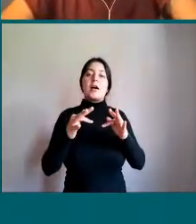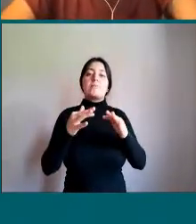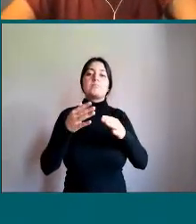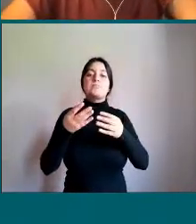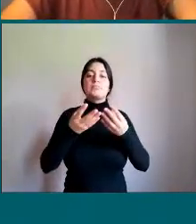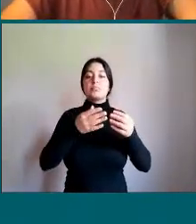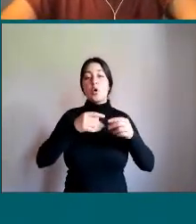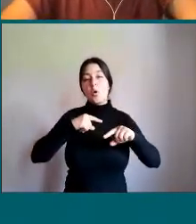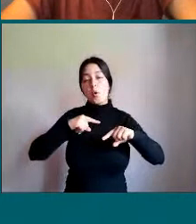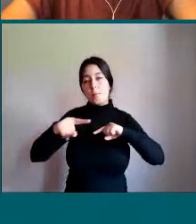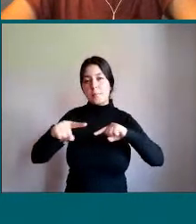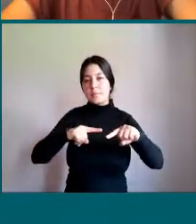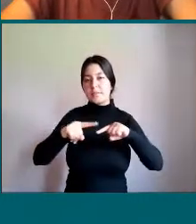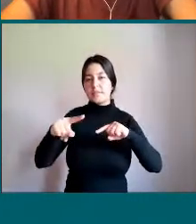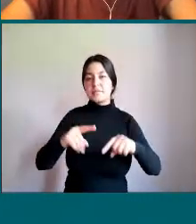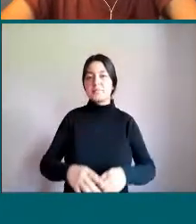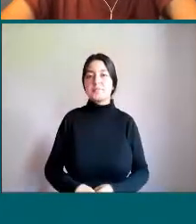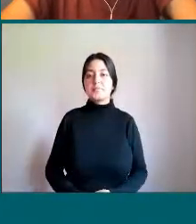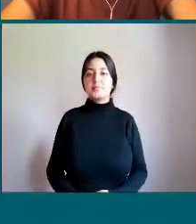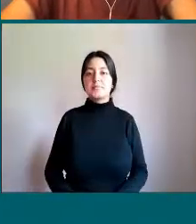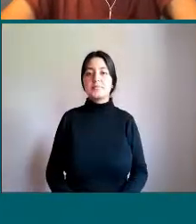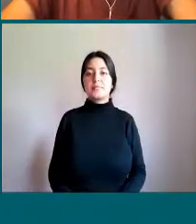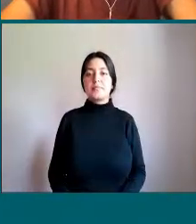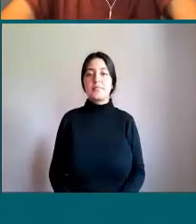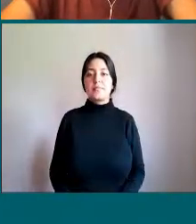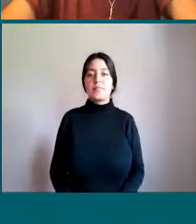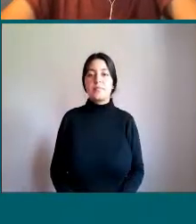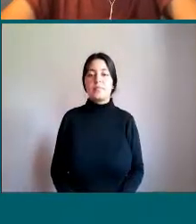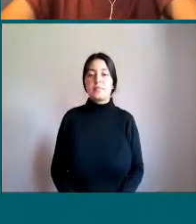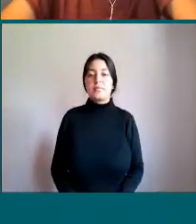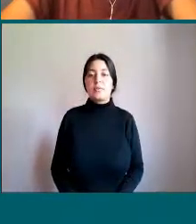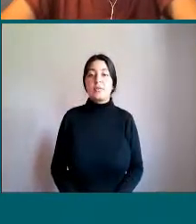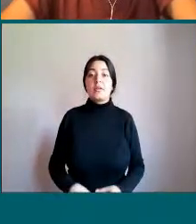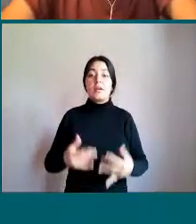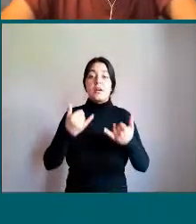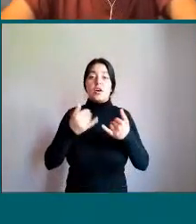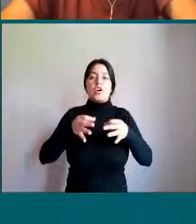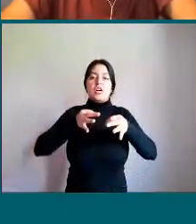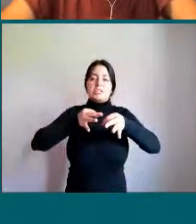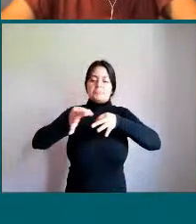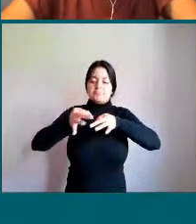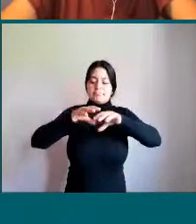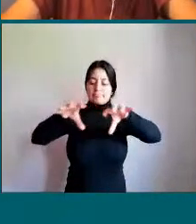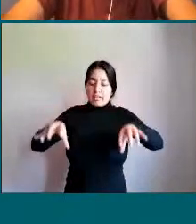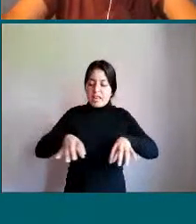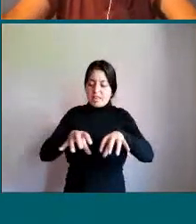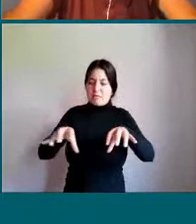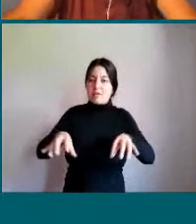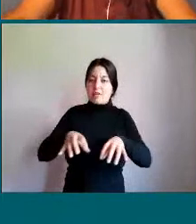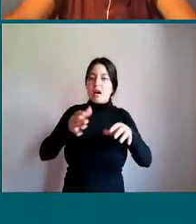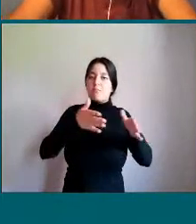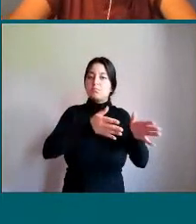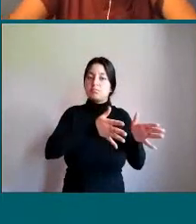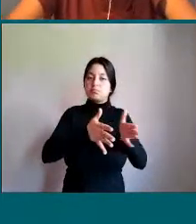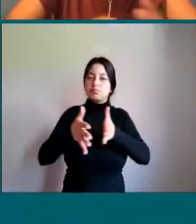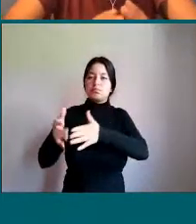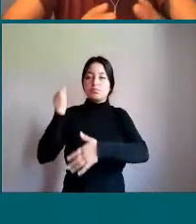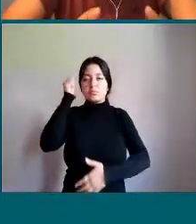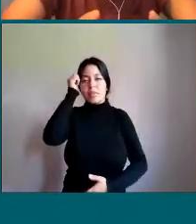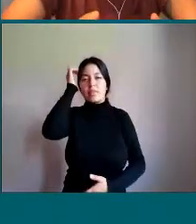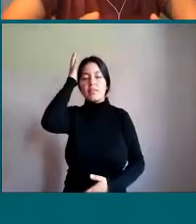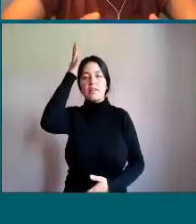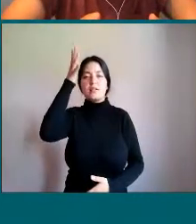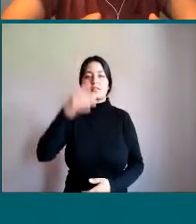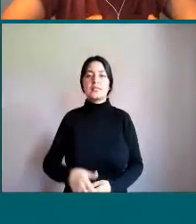lo vamos a explicar ahora, ¿vale? Vamos a explicar esta secuencia didáctica. Lo primero que yo tengo que tener claro, ¿sí?, es que